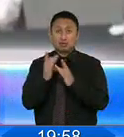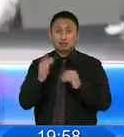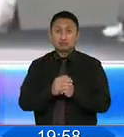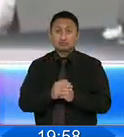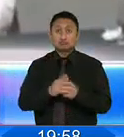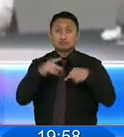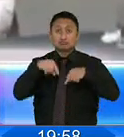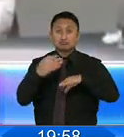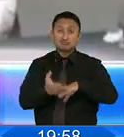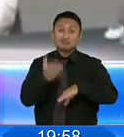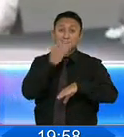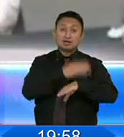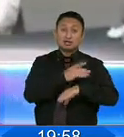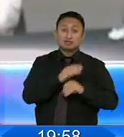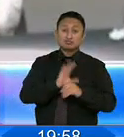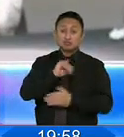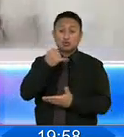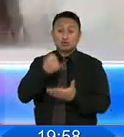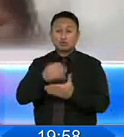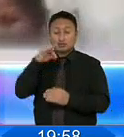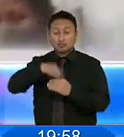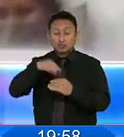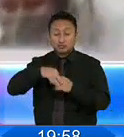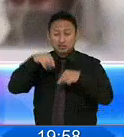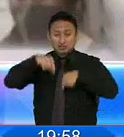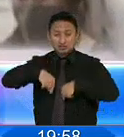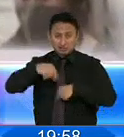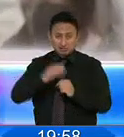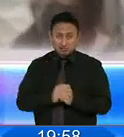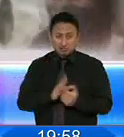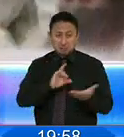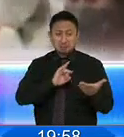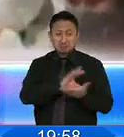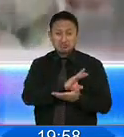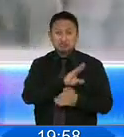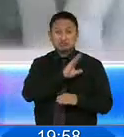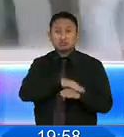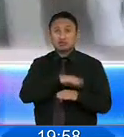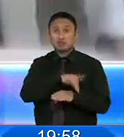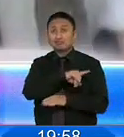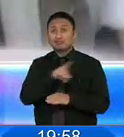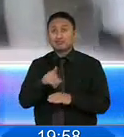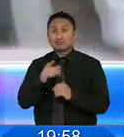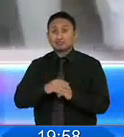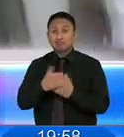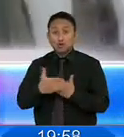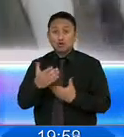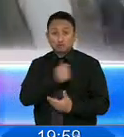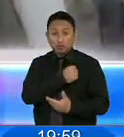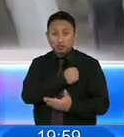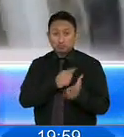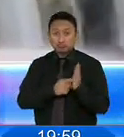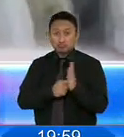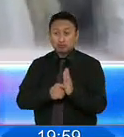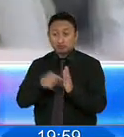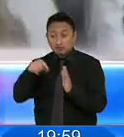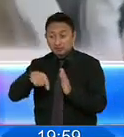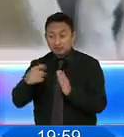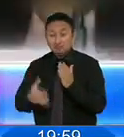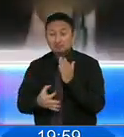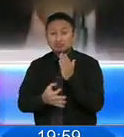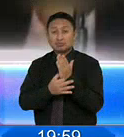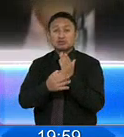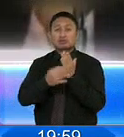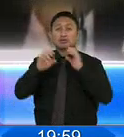sido descalificado por la Junta Electoral Especial de Lima al haberse negado a presentar una declaración de bienes en donde figuraban sus acciones en la